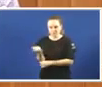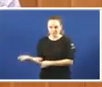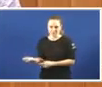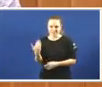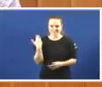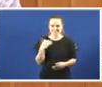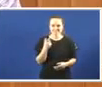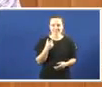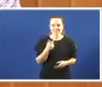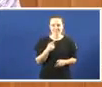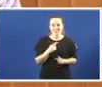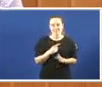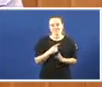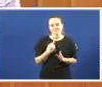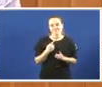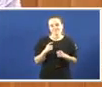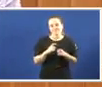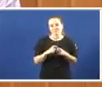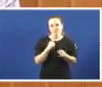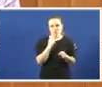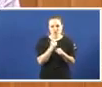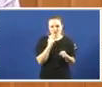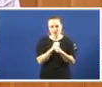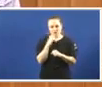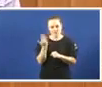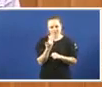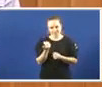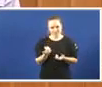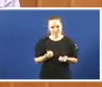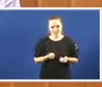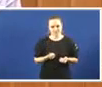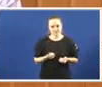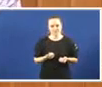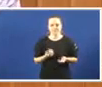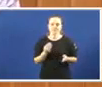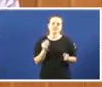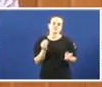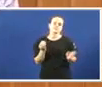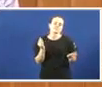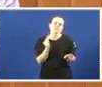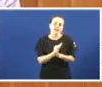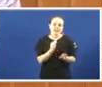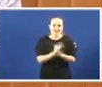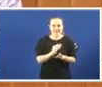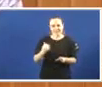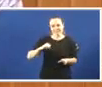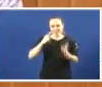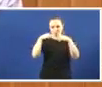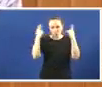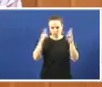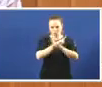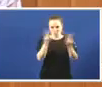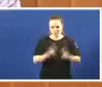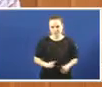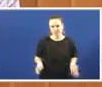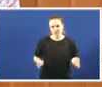traballadora galega. Un plan de mellora e garantía da sanidade pública universal, dotado con 115 millóns de euros